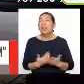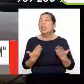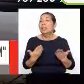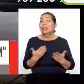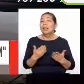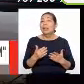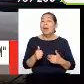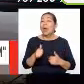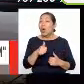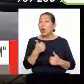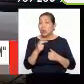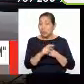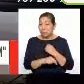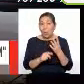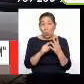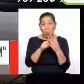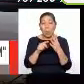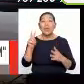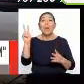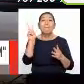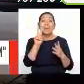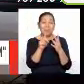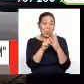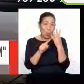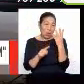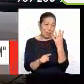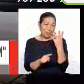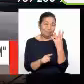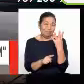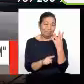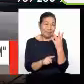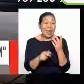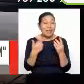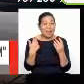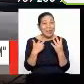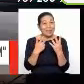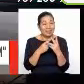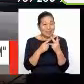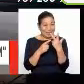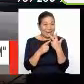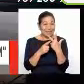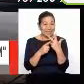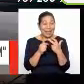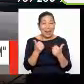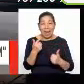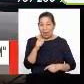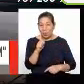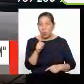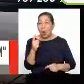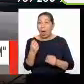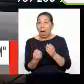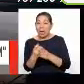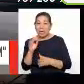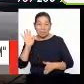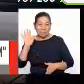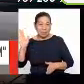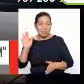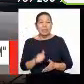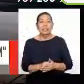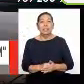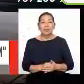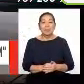nacionalidad extranjera. Los 4 son venezolanos. Hemos capturado 3 acá en Lima y 1 en Arequipa, que tenía la